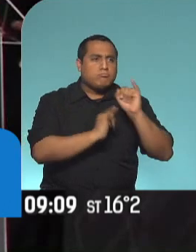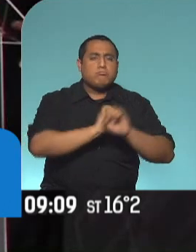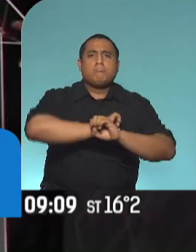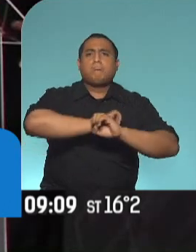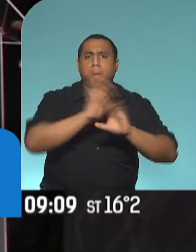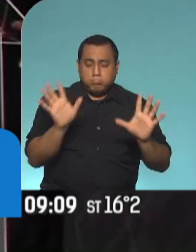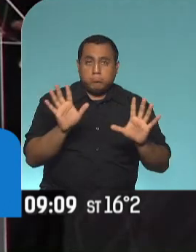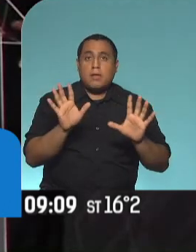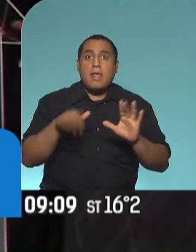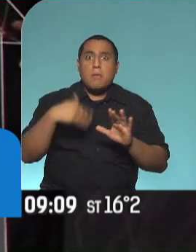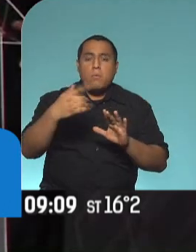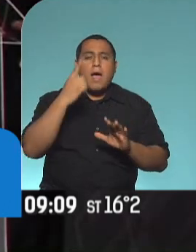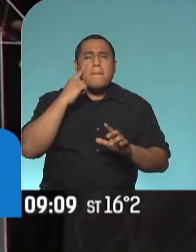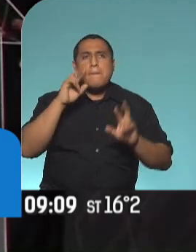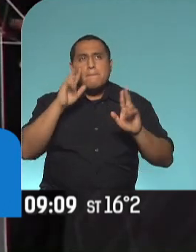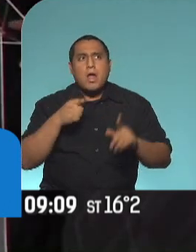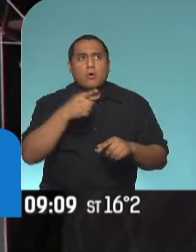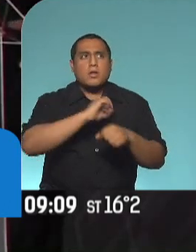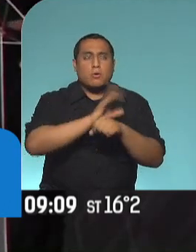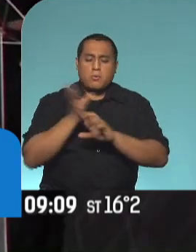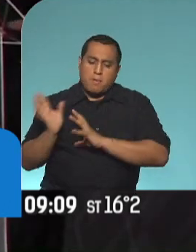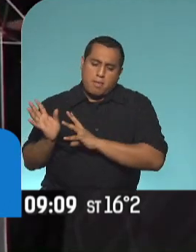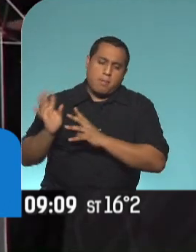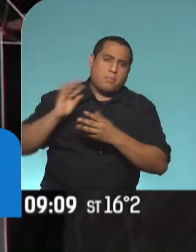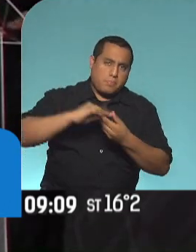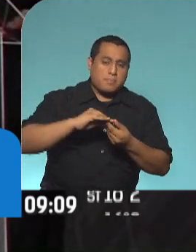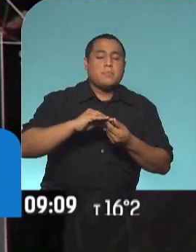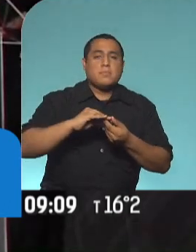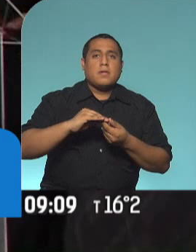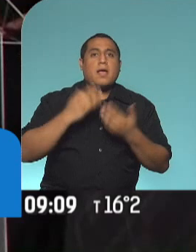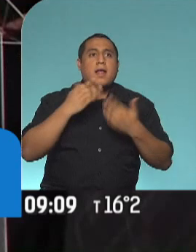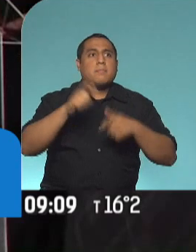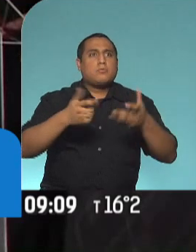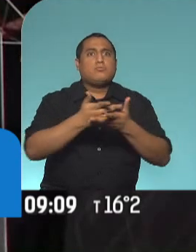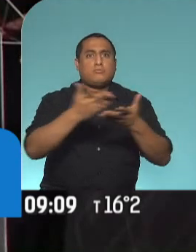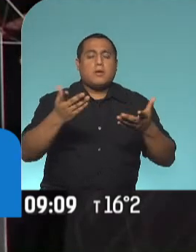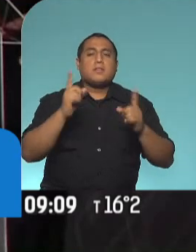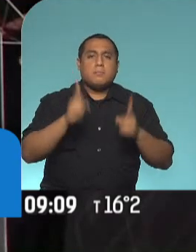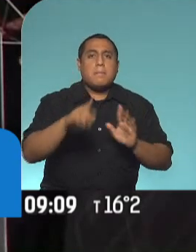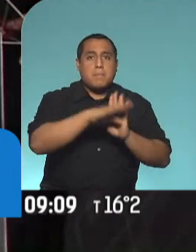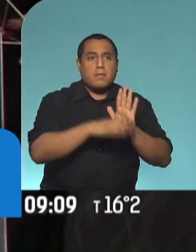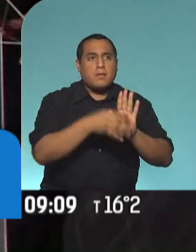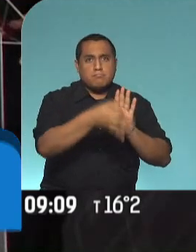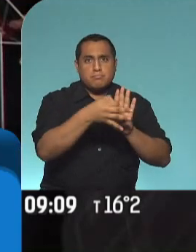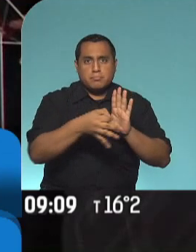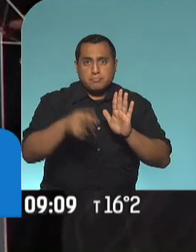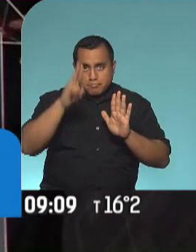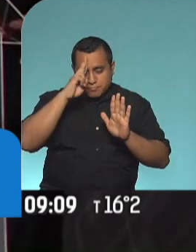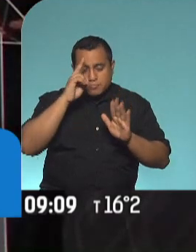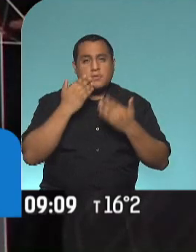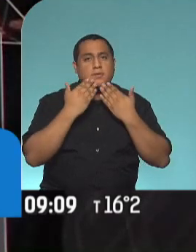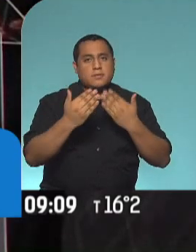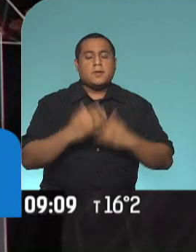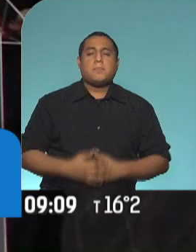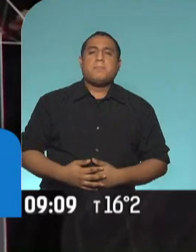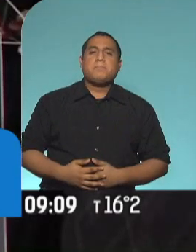a partir de ahí adaptar el plan sanitario de emergencias y agradecemos a la comunidad por el cumplimiento de las medidas de prevención.